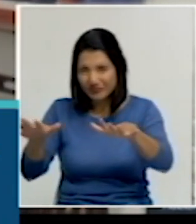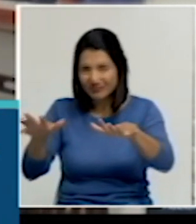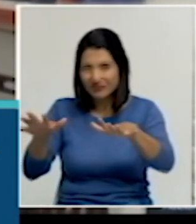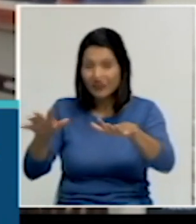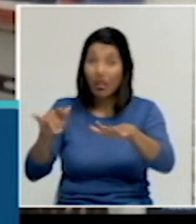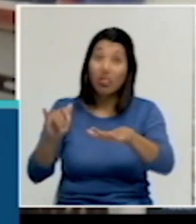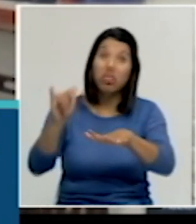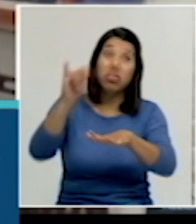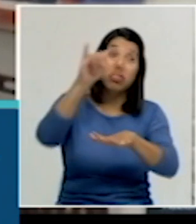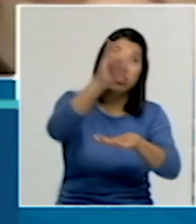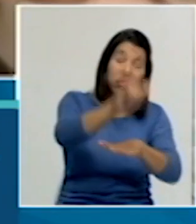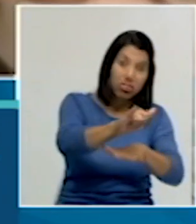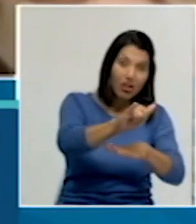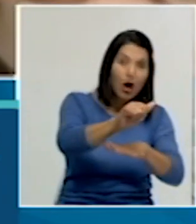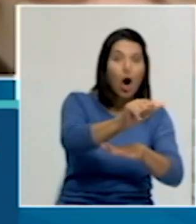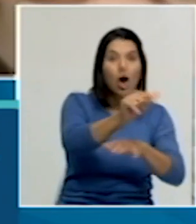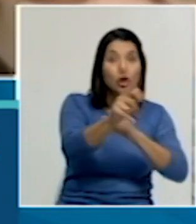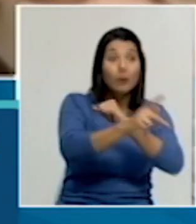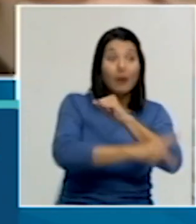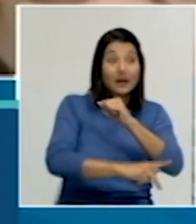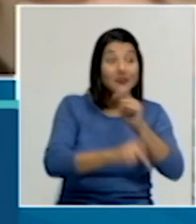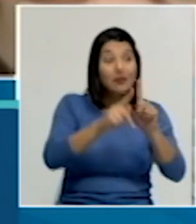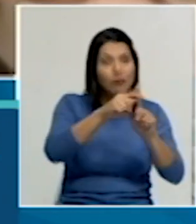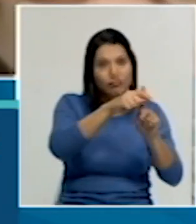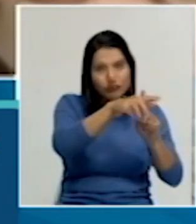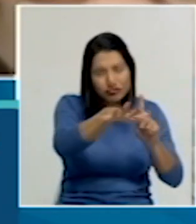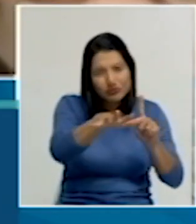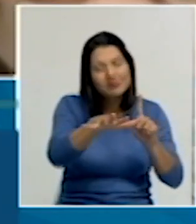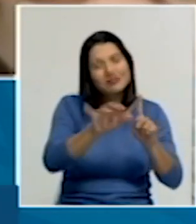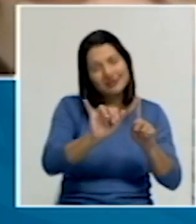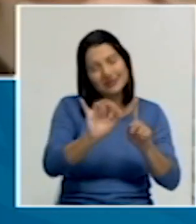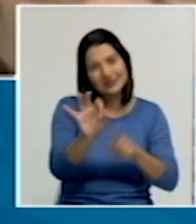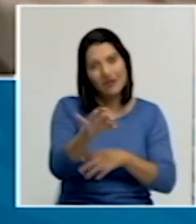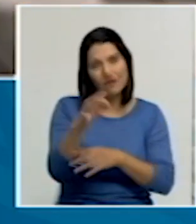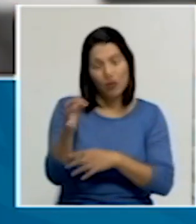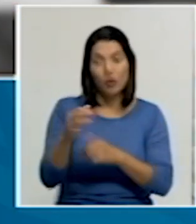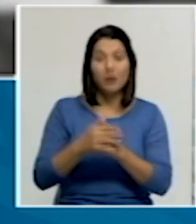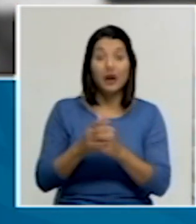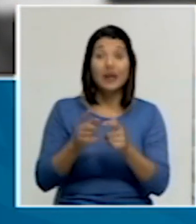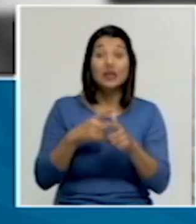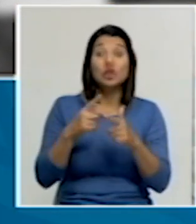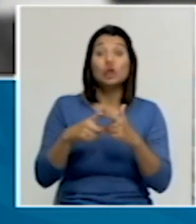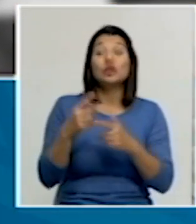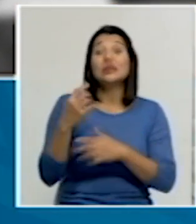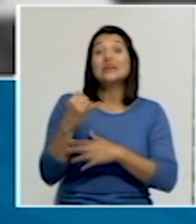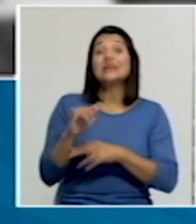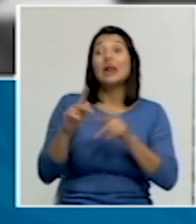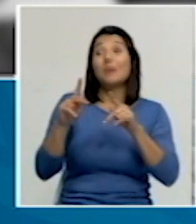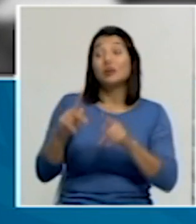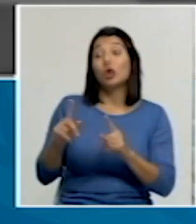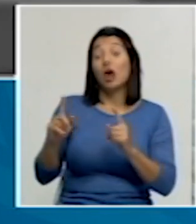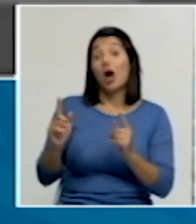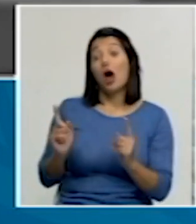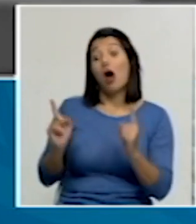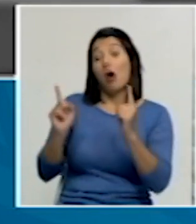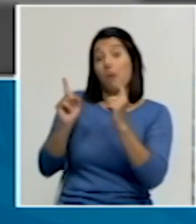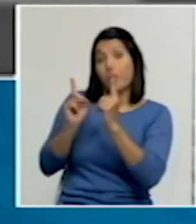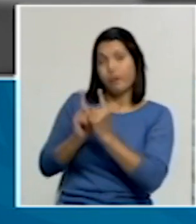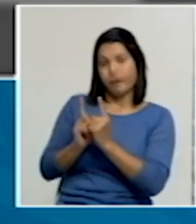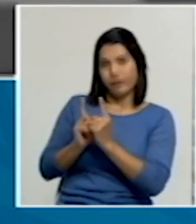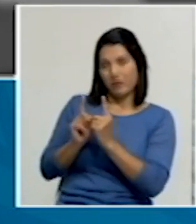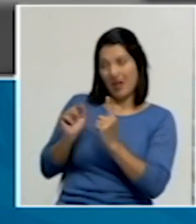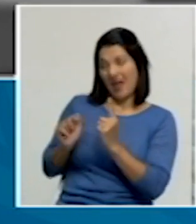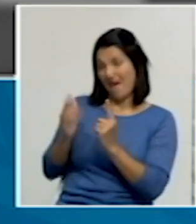animales contagiados o enfermos, o con personas contagiadas y enfermas, entonces trasladan